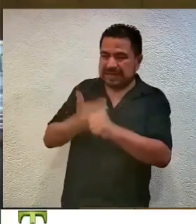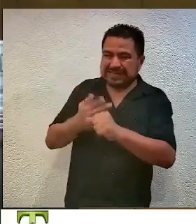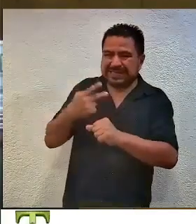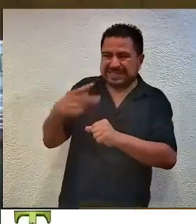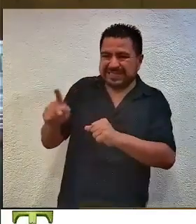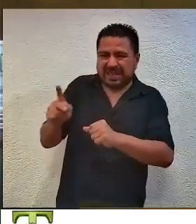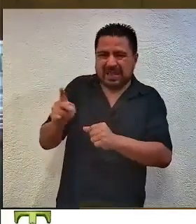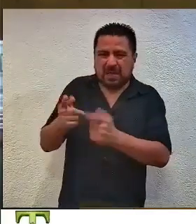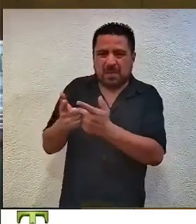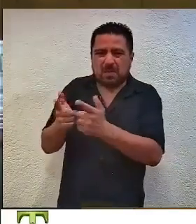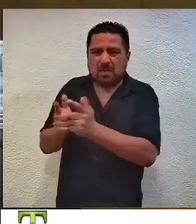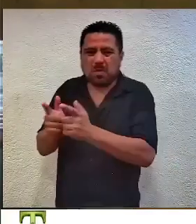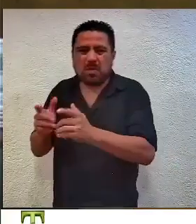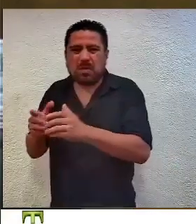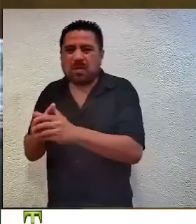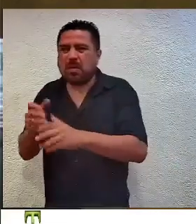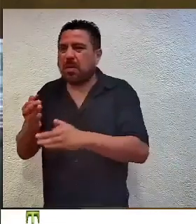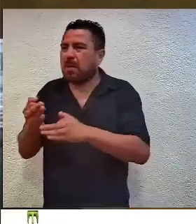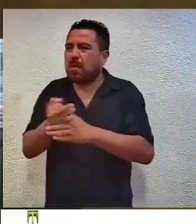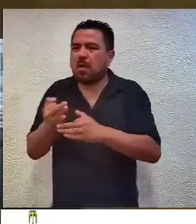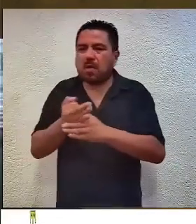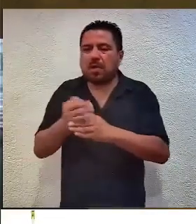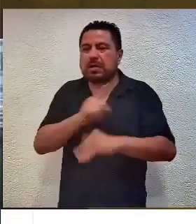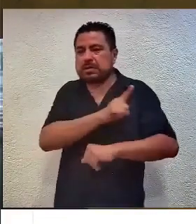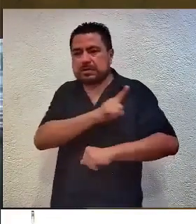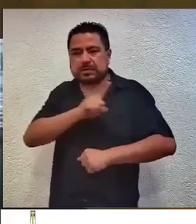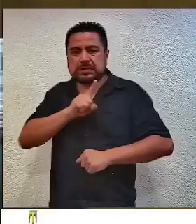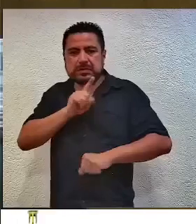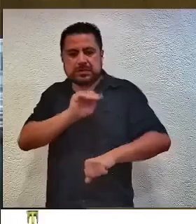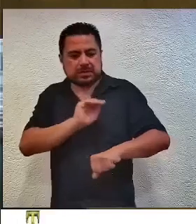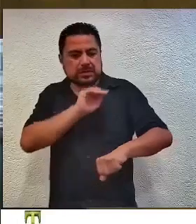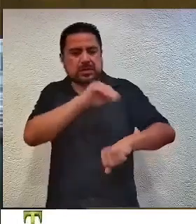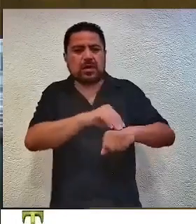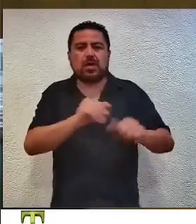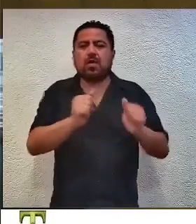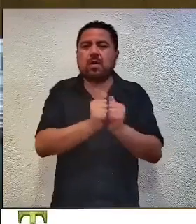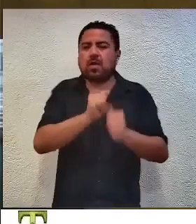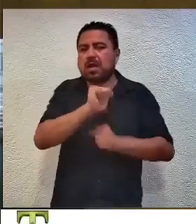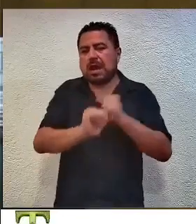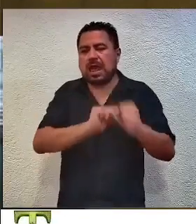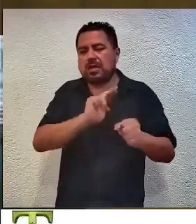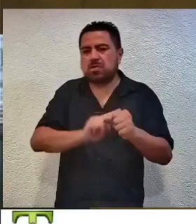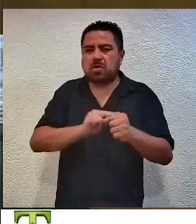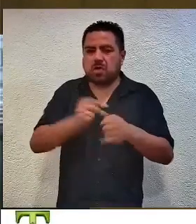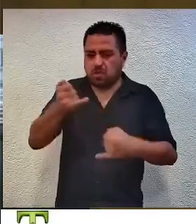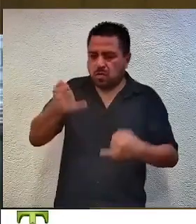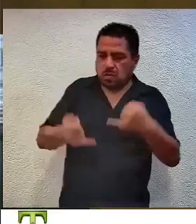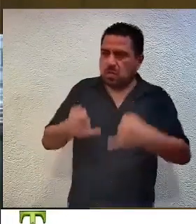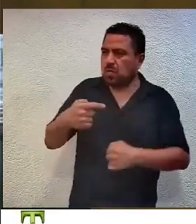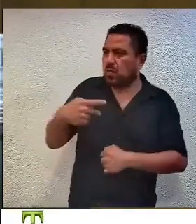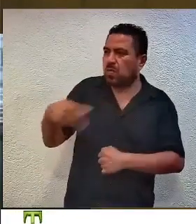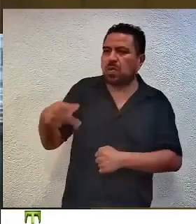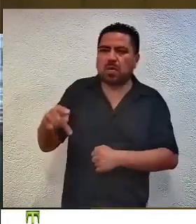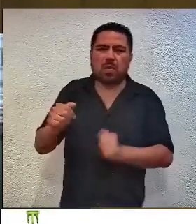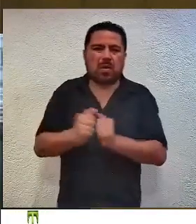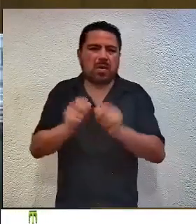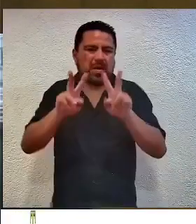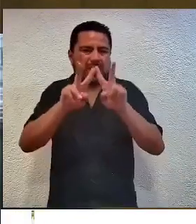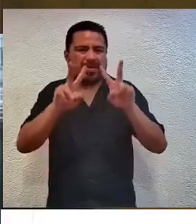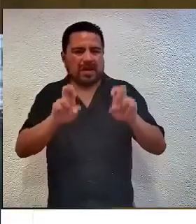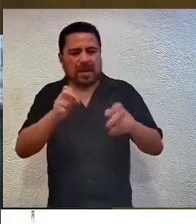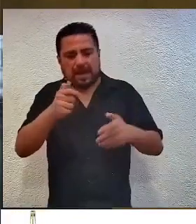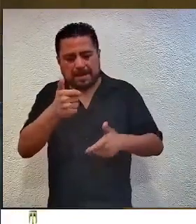Honestidad y Justicia de Morena, se pronuncie respecto de la naturaleza jurídica de los actos materia del